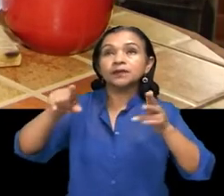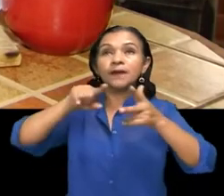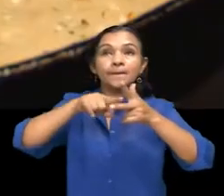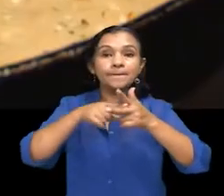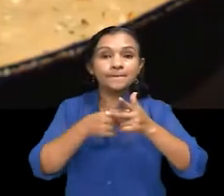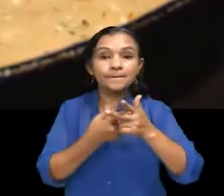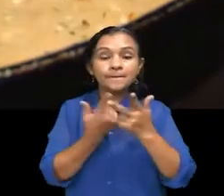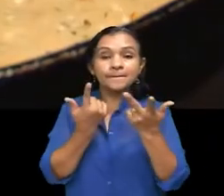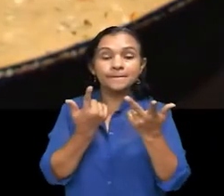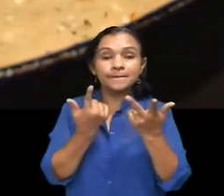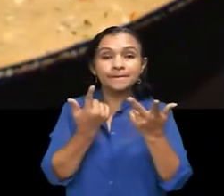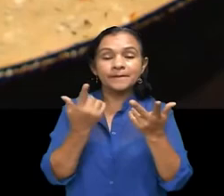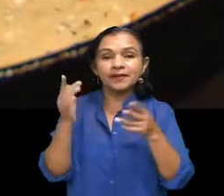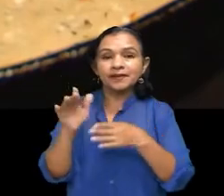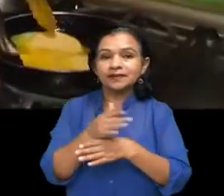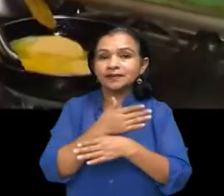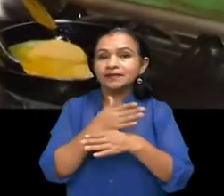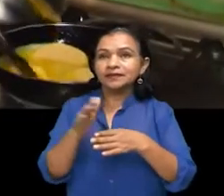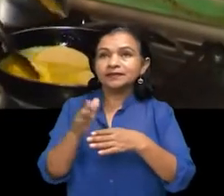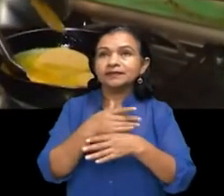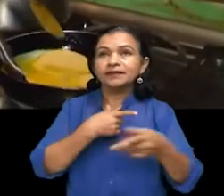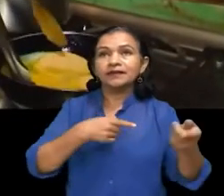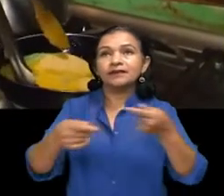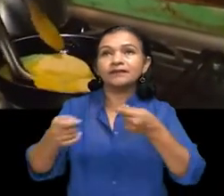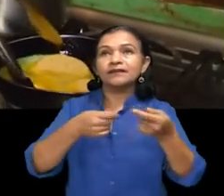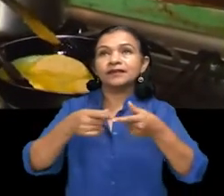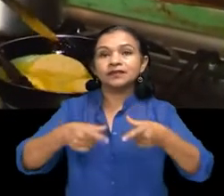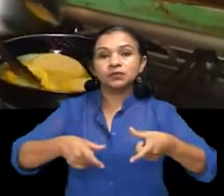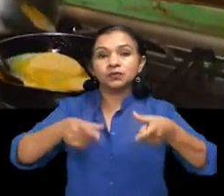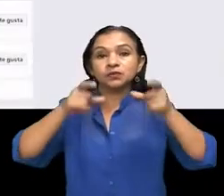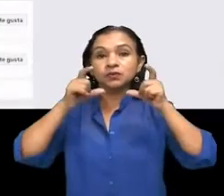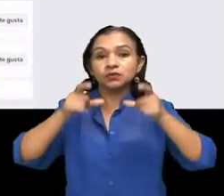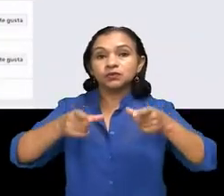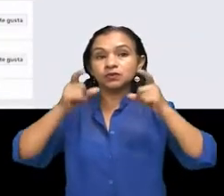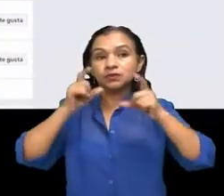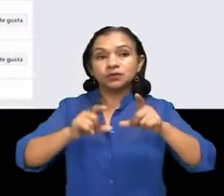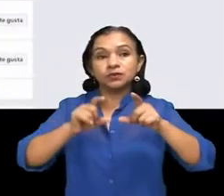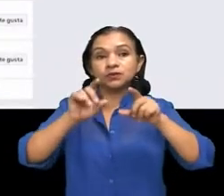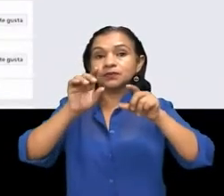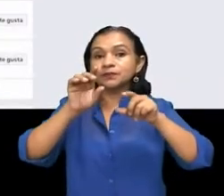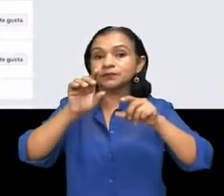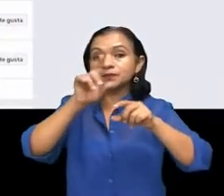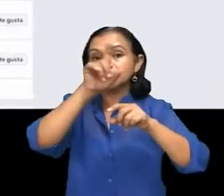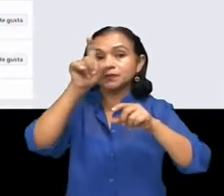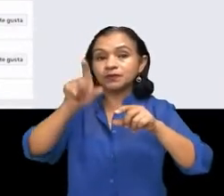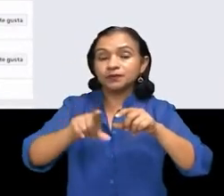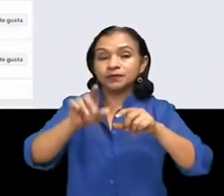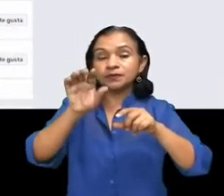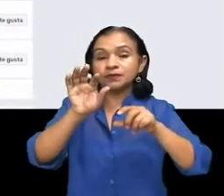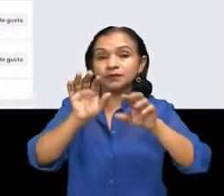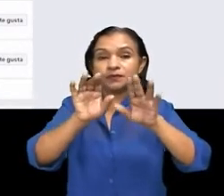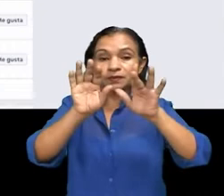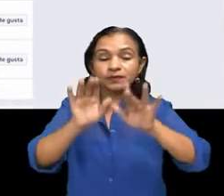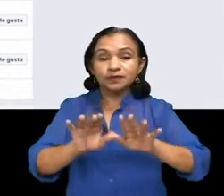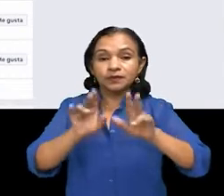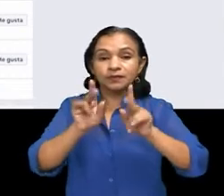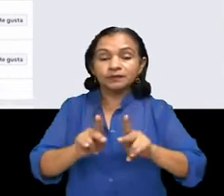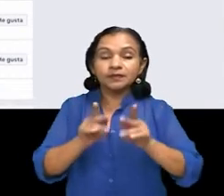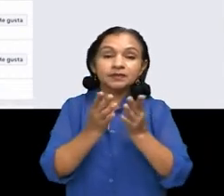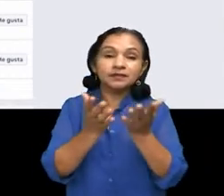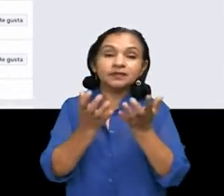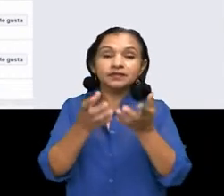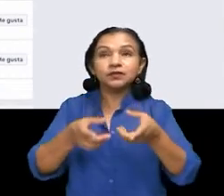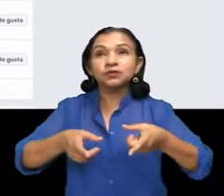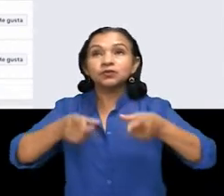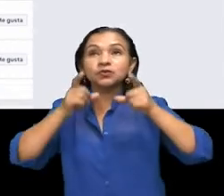con una dinámica distinta a la venta de sopas. Crearon una página en una red social y desde ahí los usuarios piden la sopa de